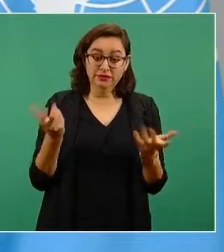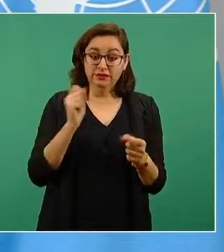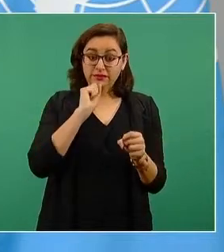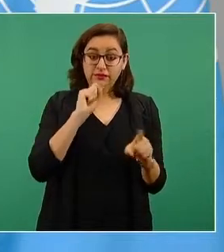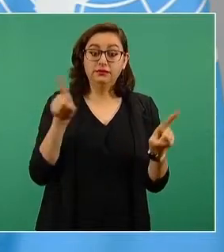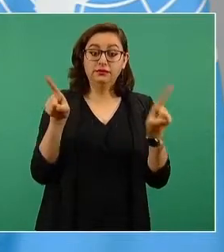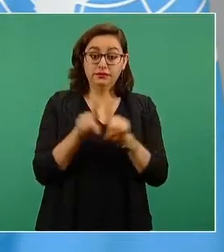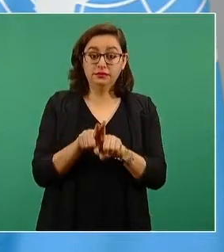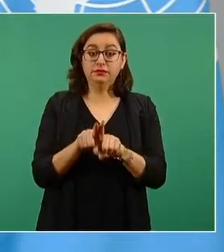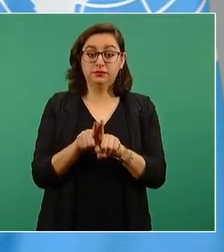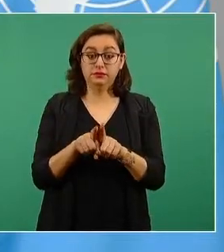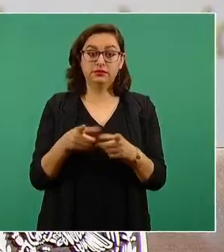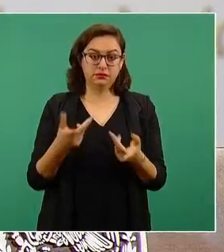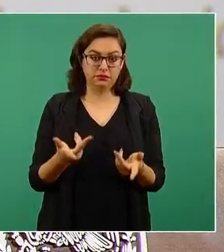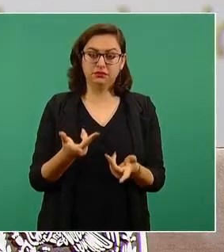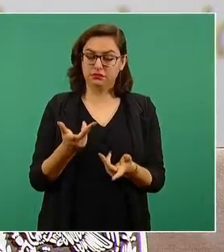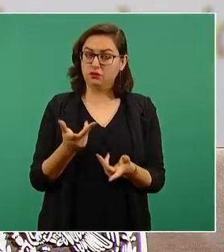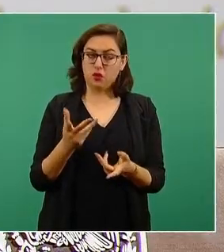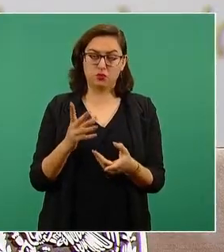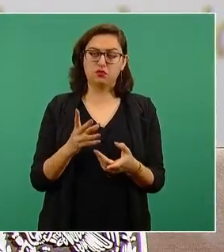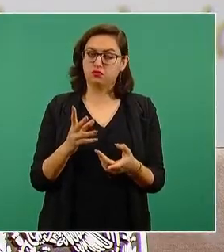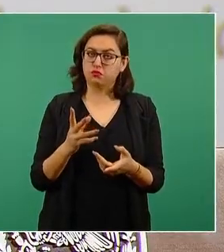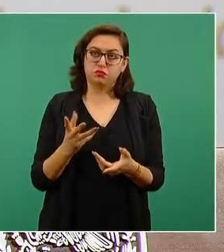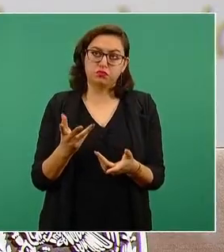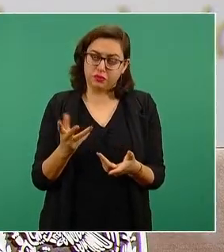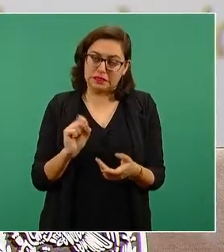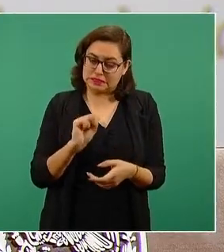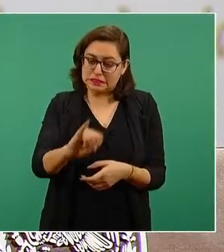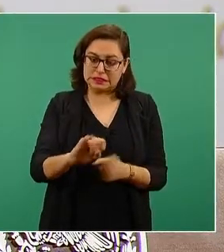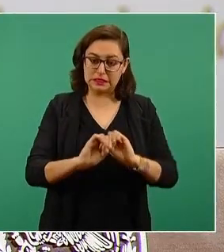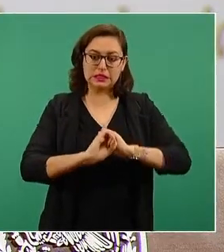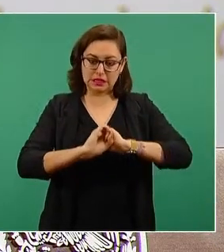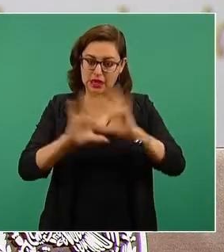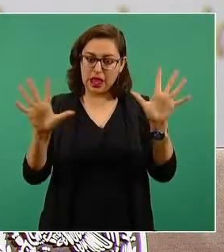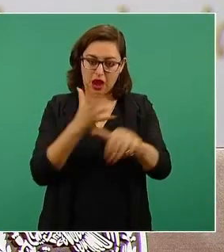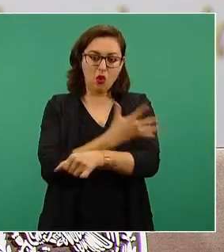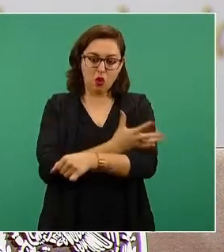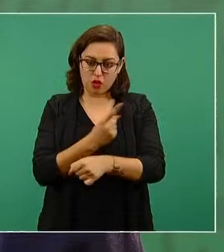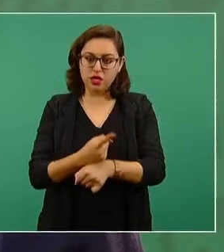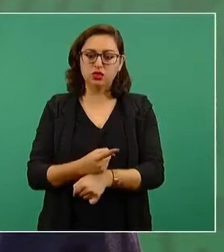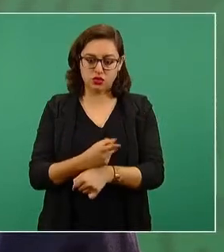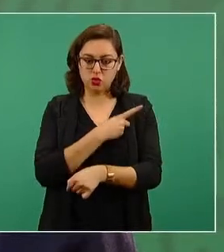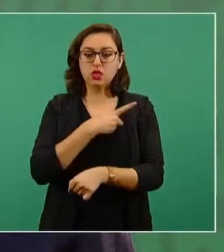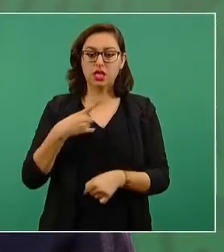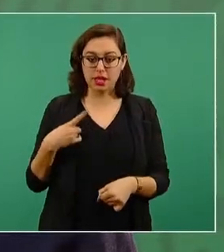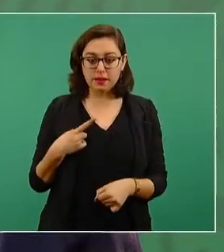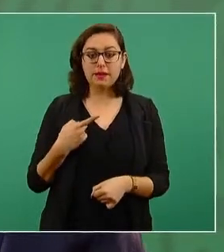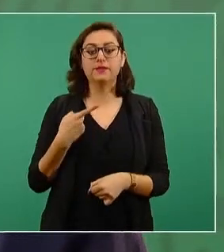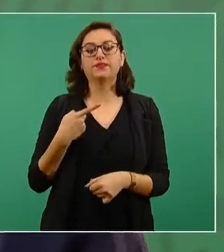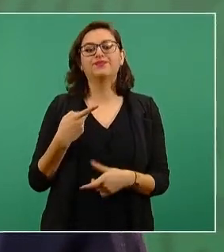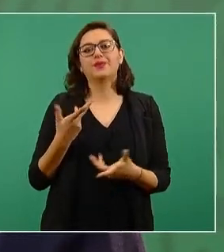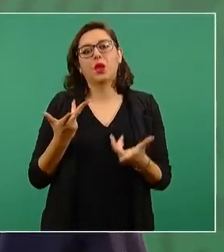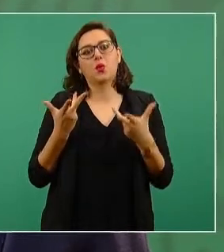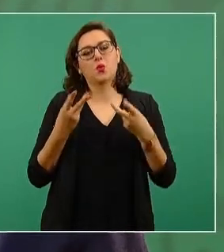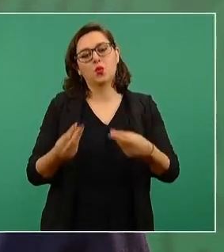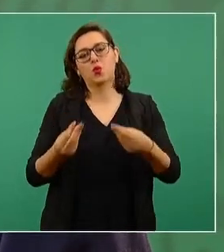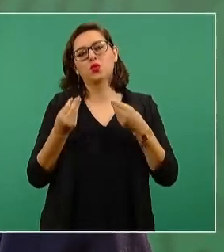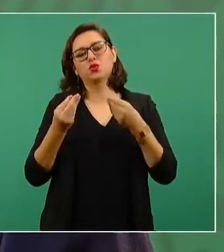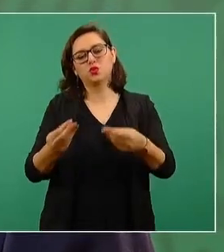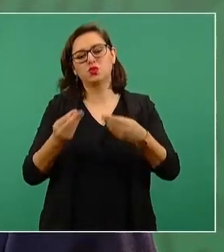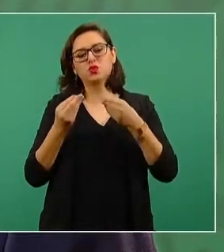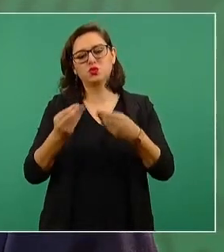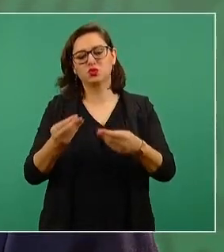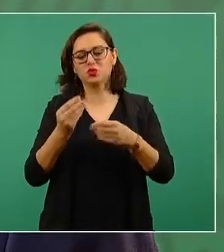hablamos con libertad porque hace falta la transparencia y además porque hemos padecido mucho,